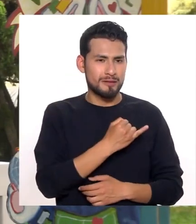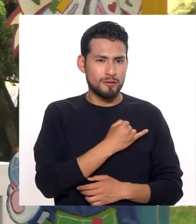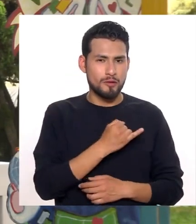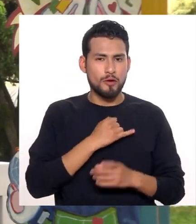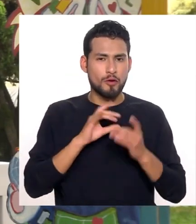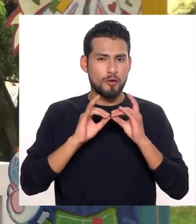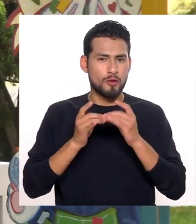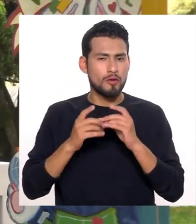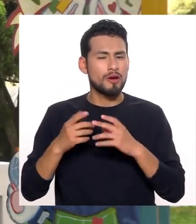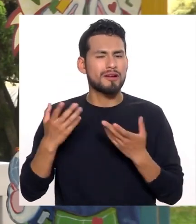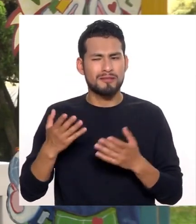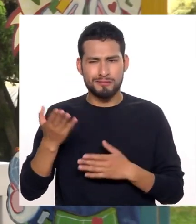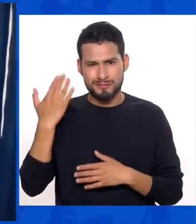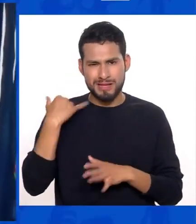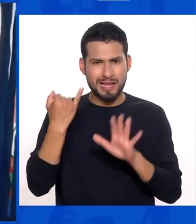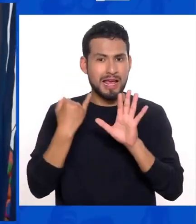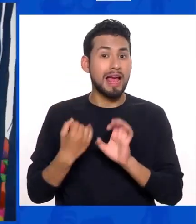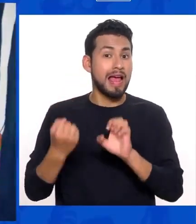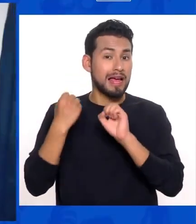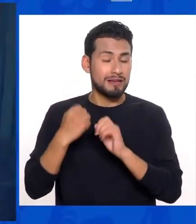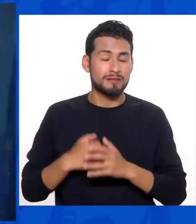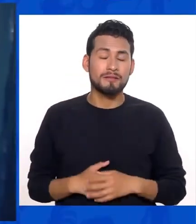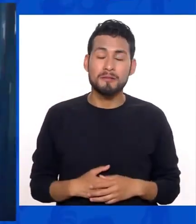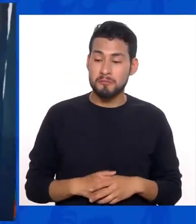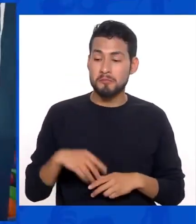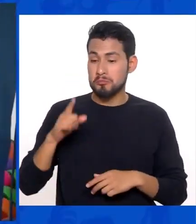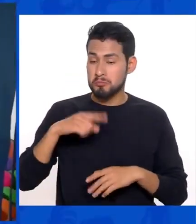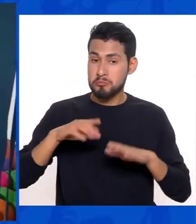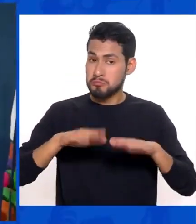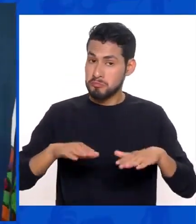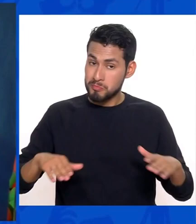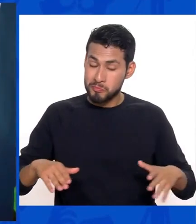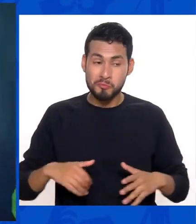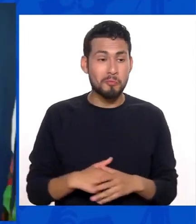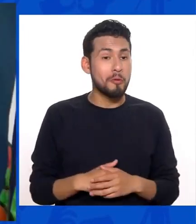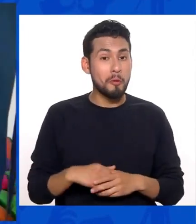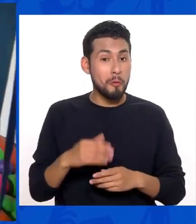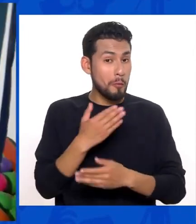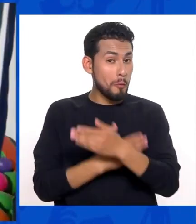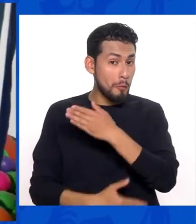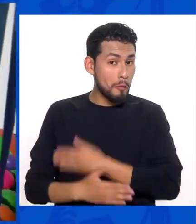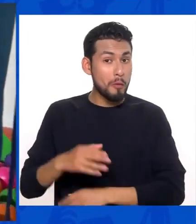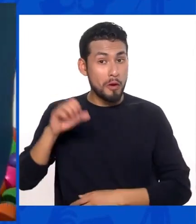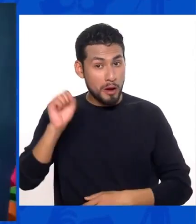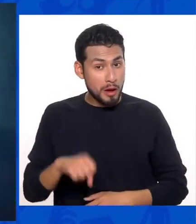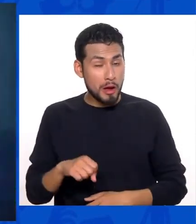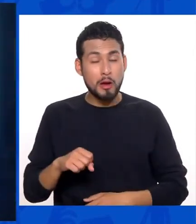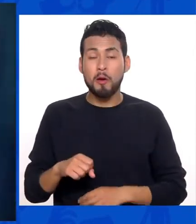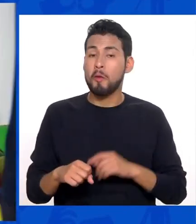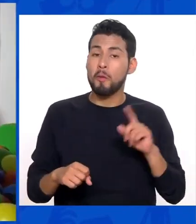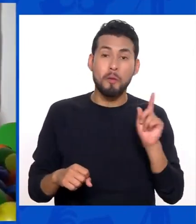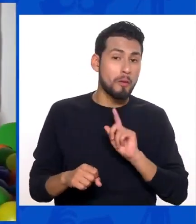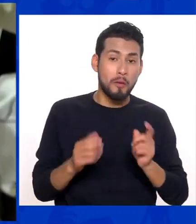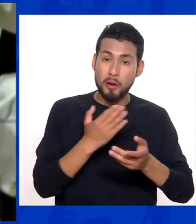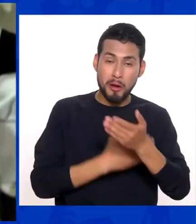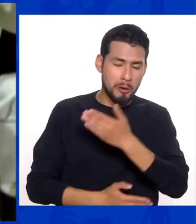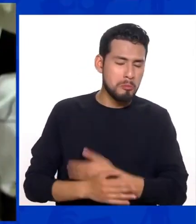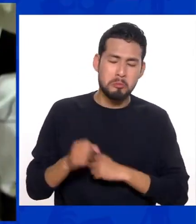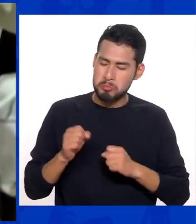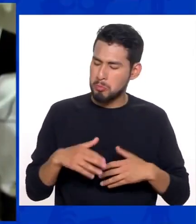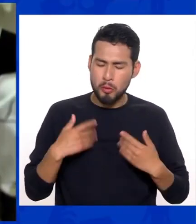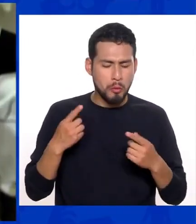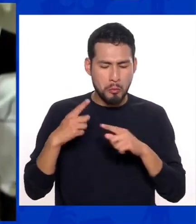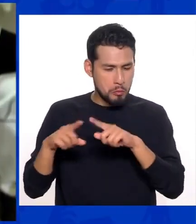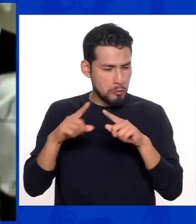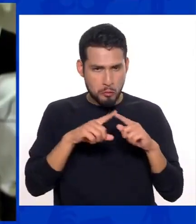cuna hace 6 años. Y de por sí, los niños sin discapacidad o con discapacidad, todos los niños son diferentes, pero siempre